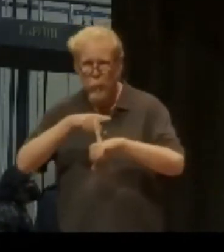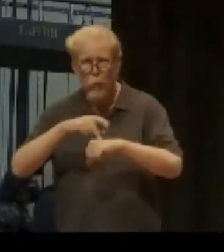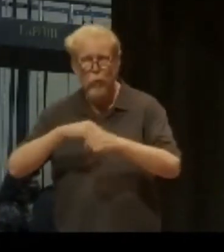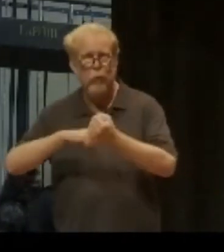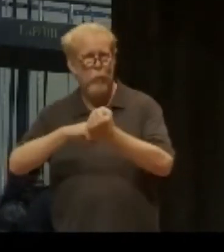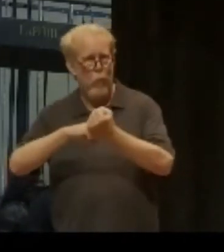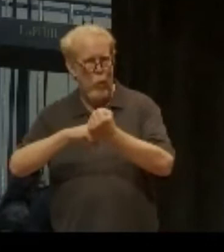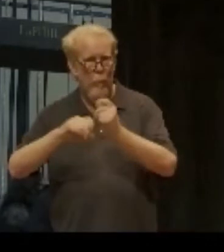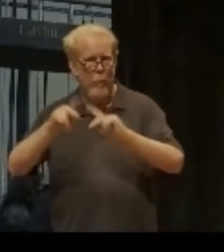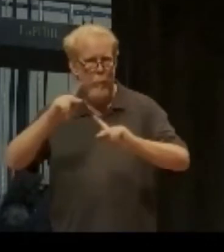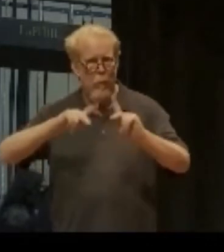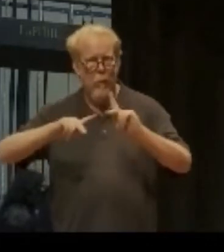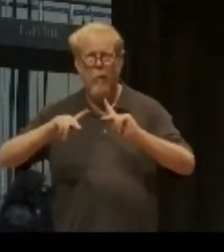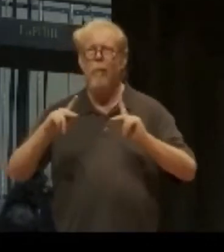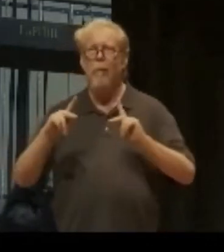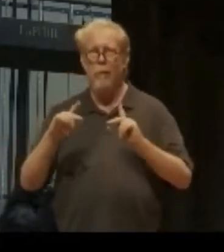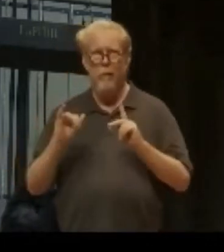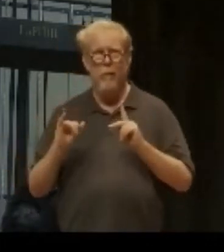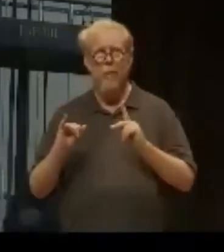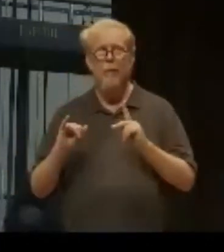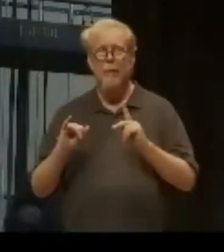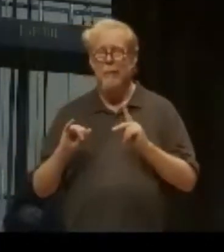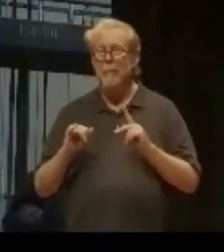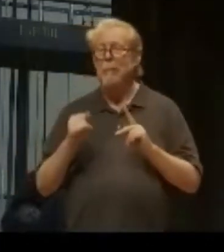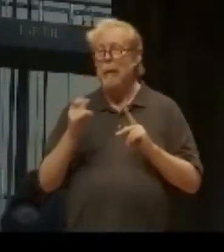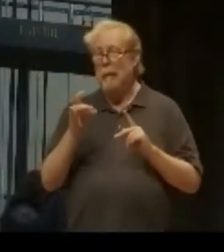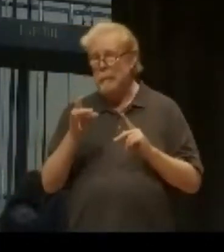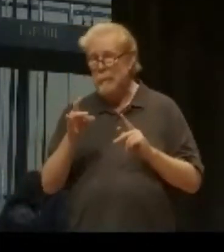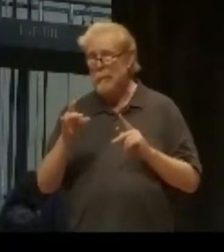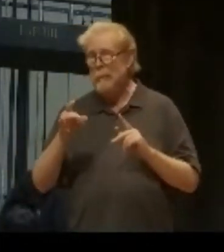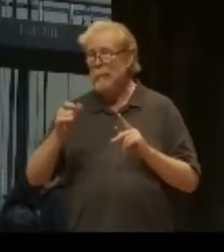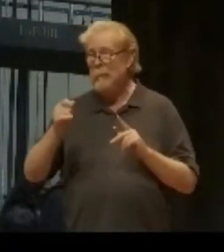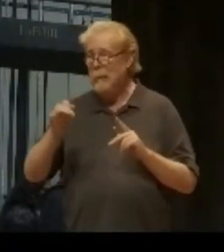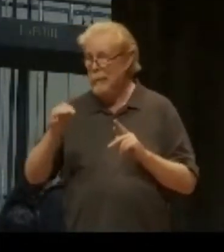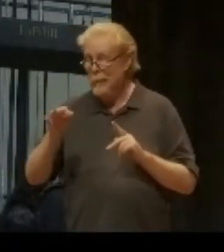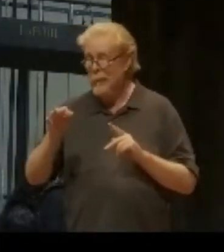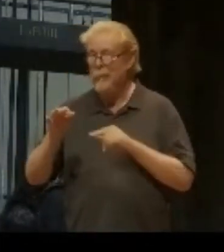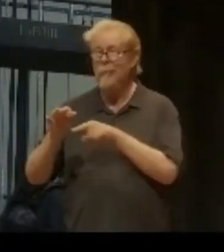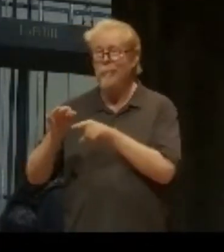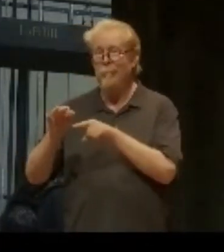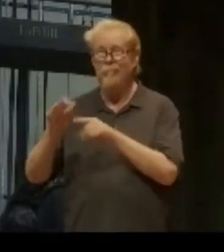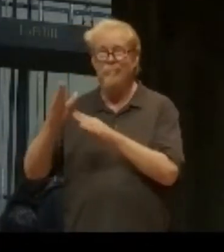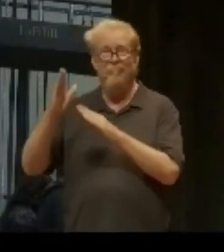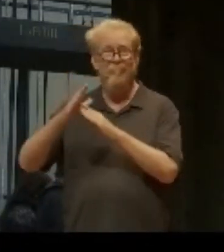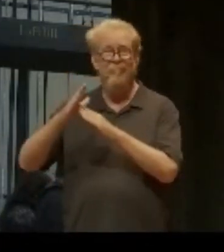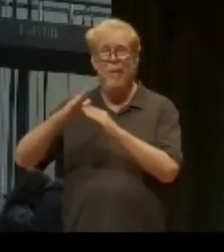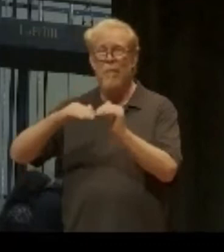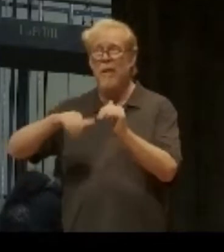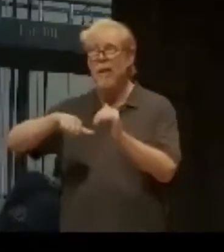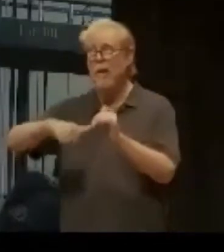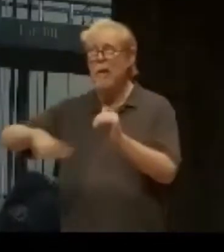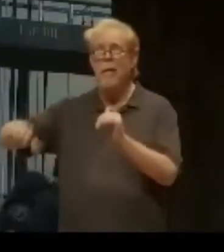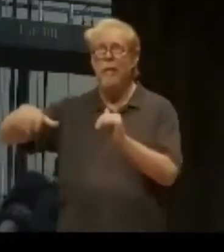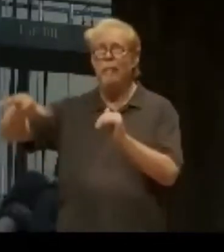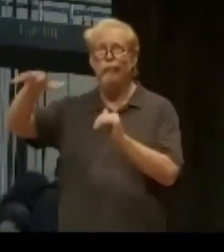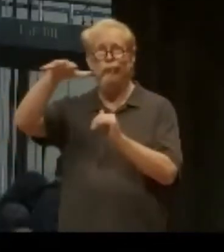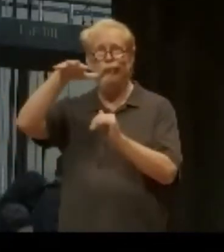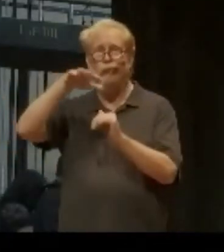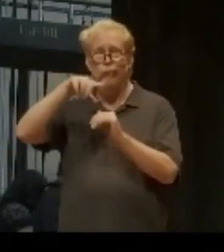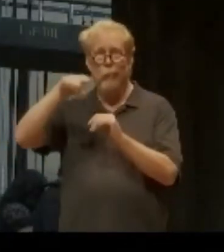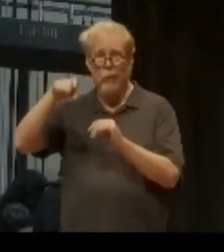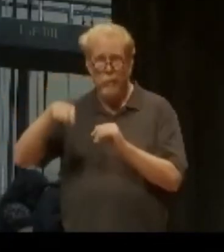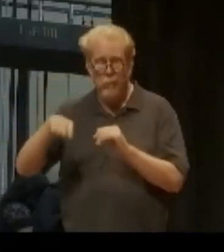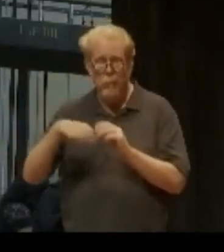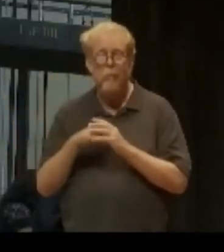personal de apoyo, de los maestros y demás. Pasamos de el 2016 al 2019 para obtener la calificación más alta en